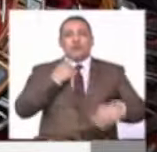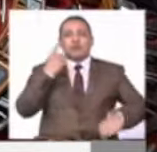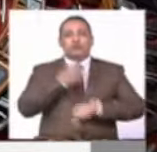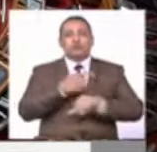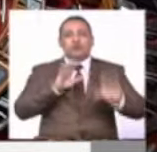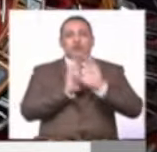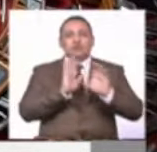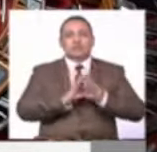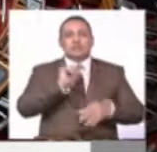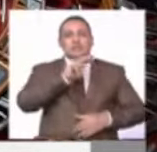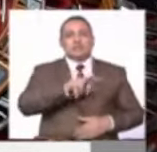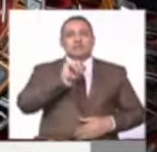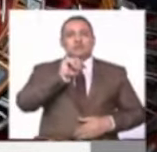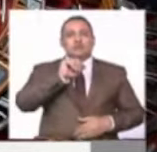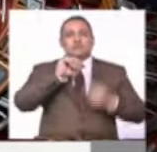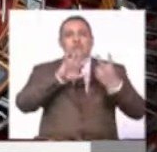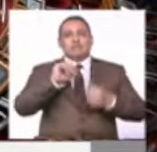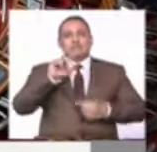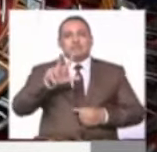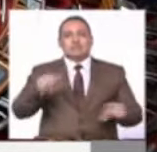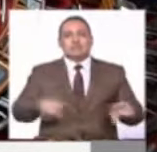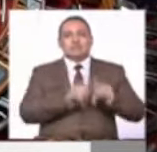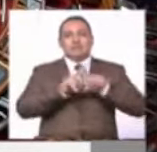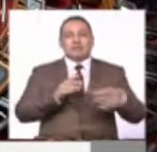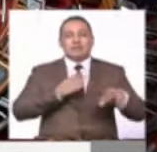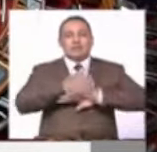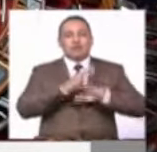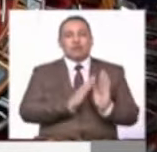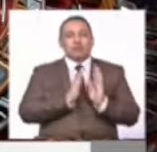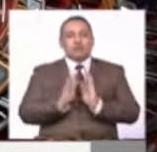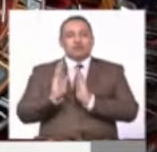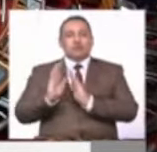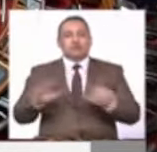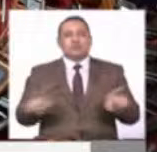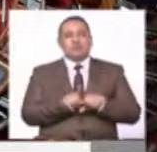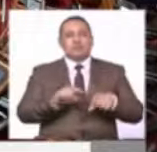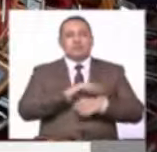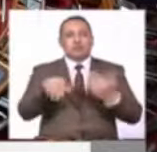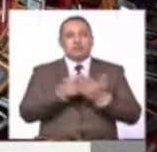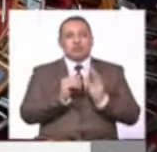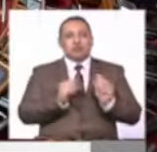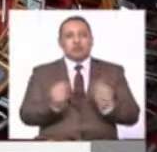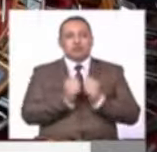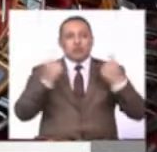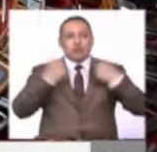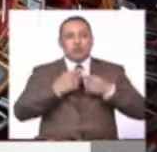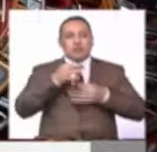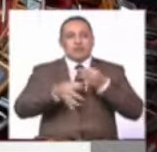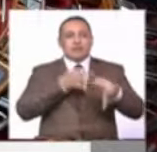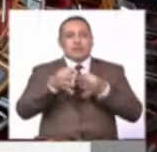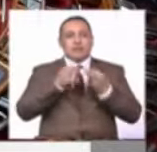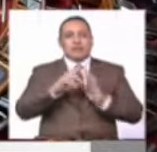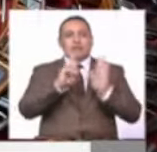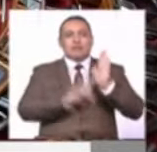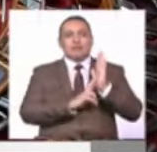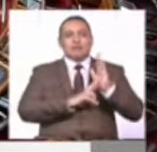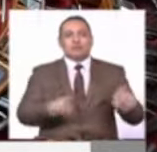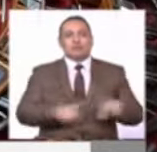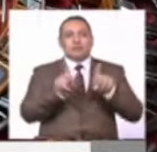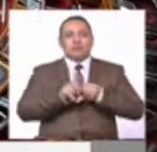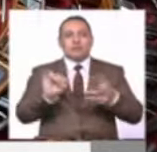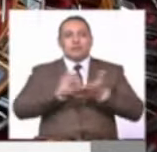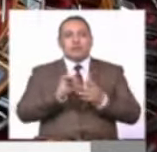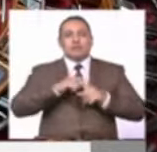constitucional 373 que ha pasado un proceso el debido proceso conforme lo indica el reglamento por la